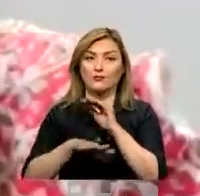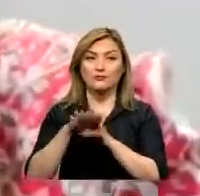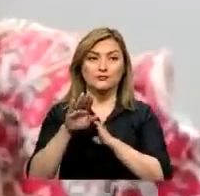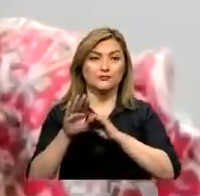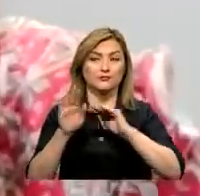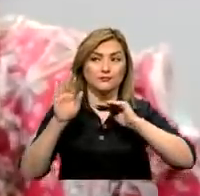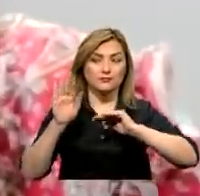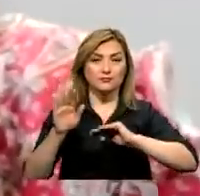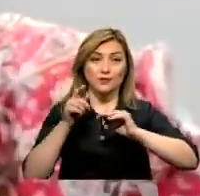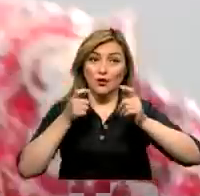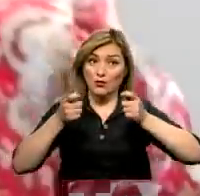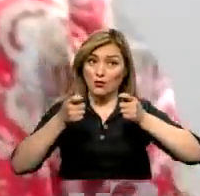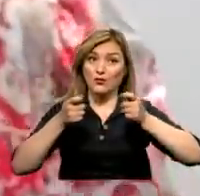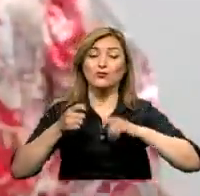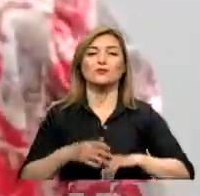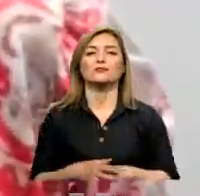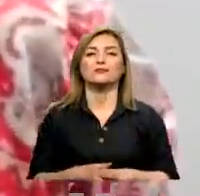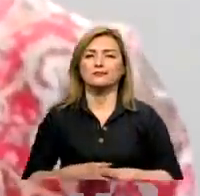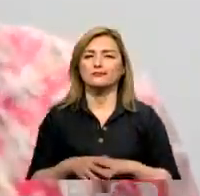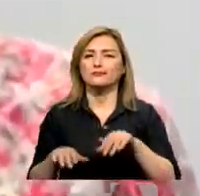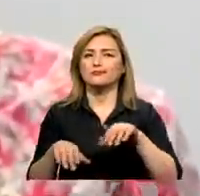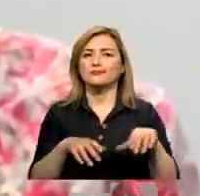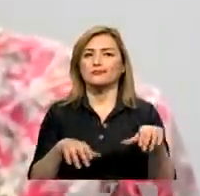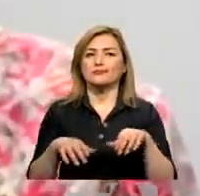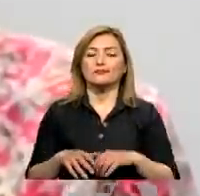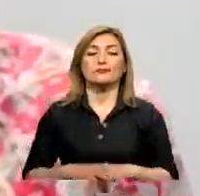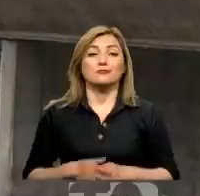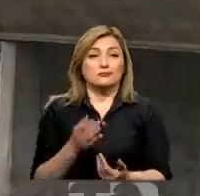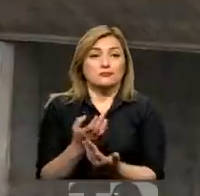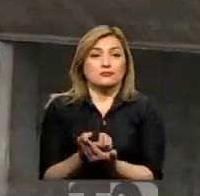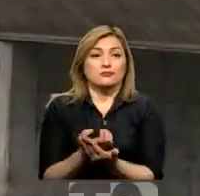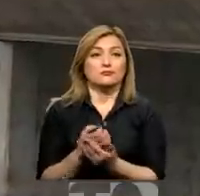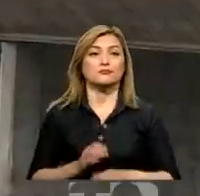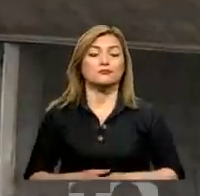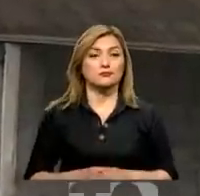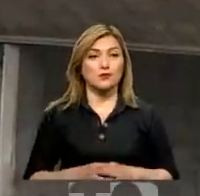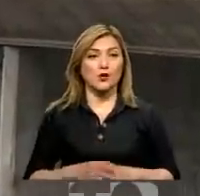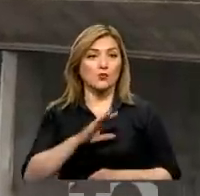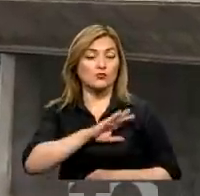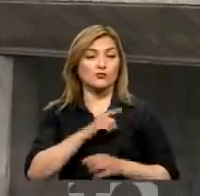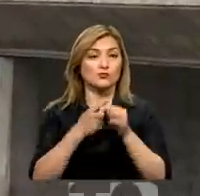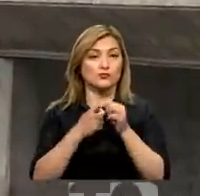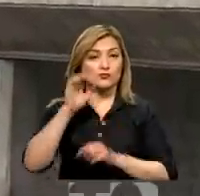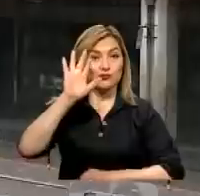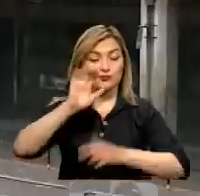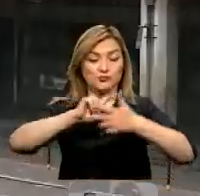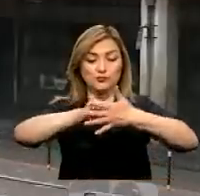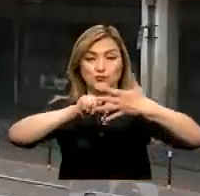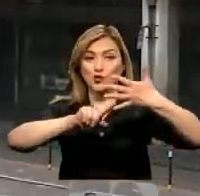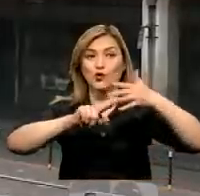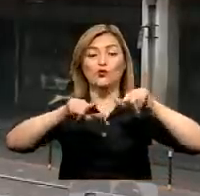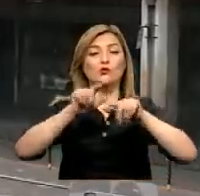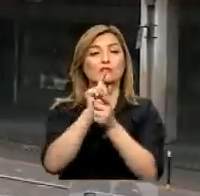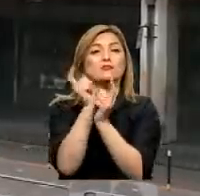más control, más actividad económica. El municipio de Quito tiene 5 posibles lugares para el cambio